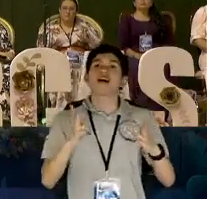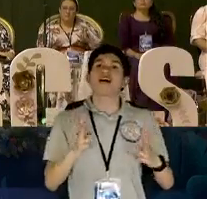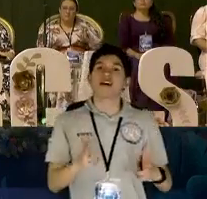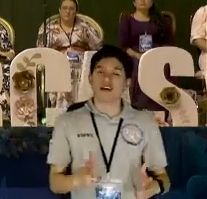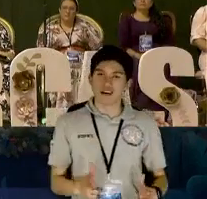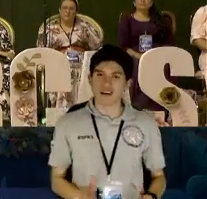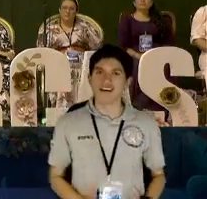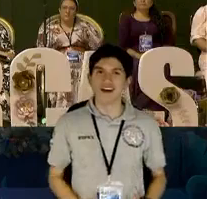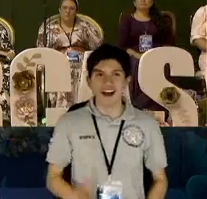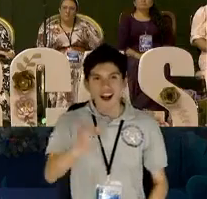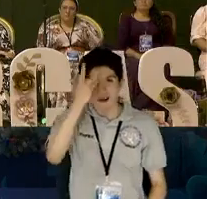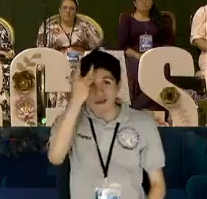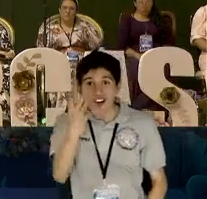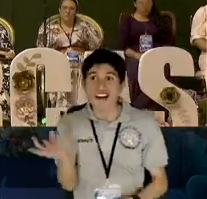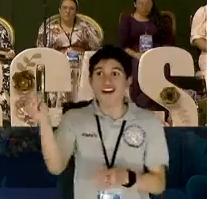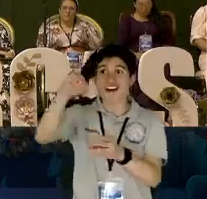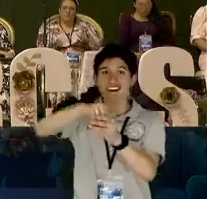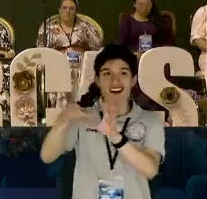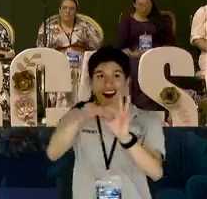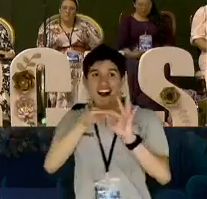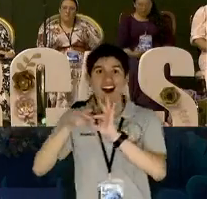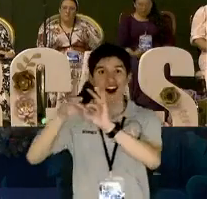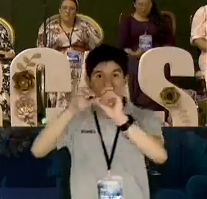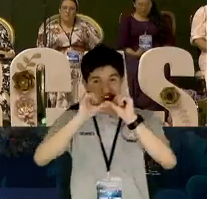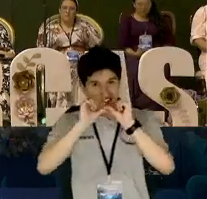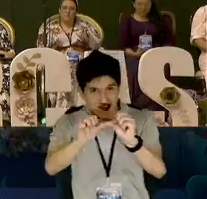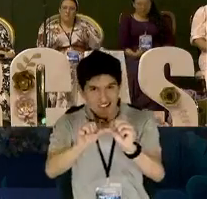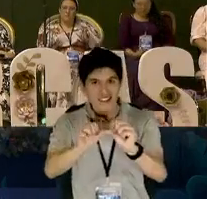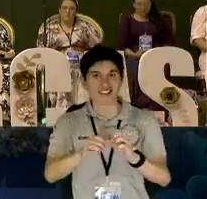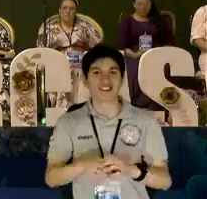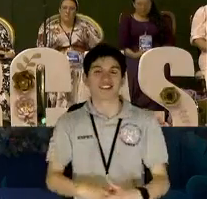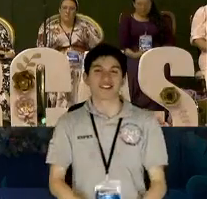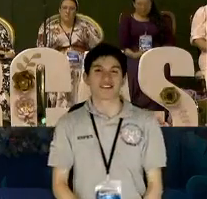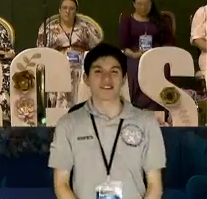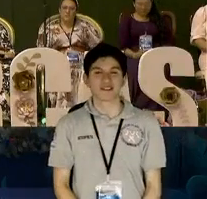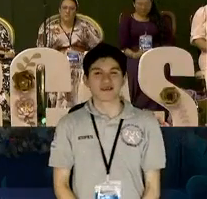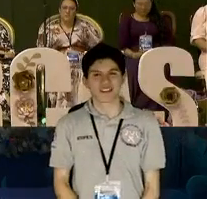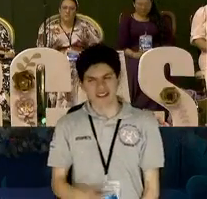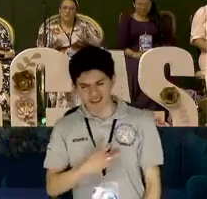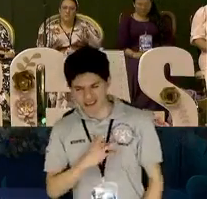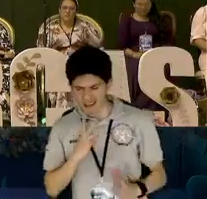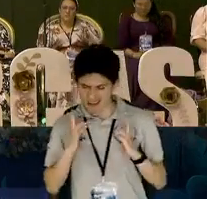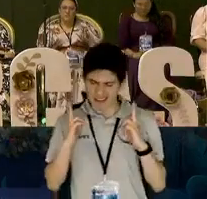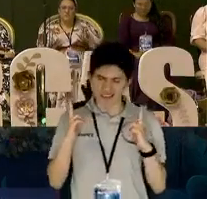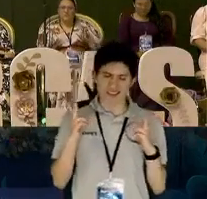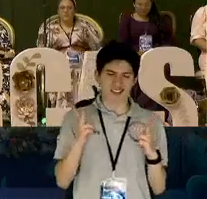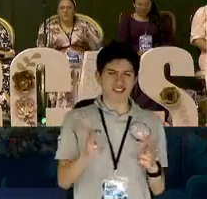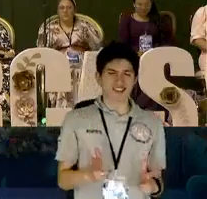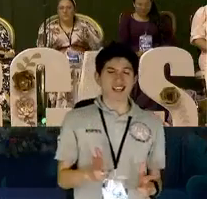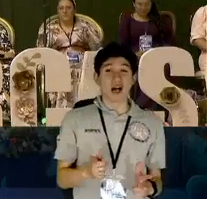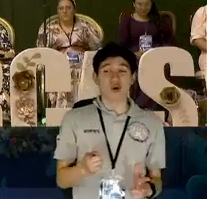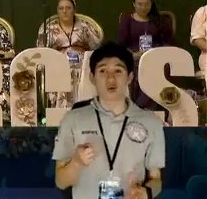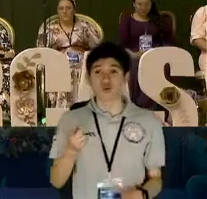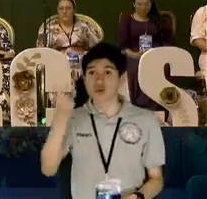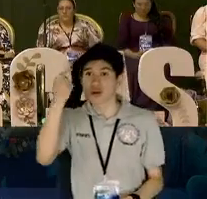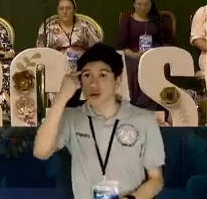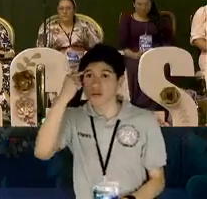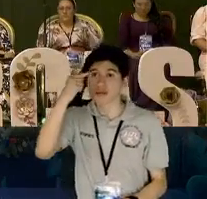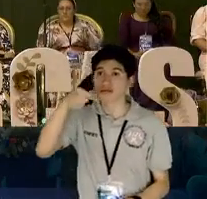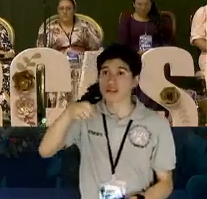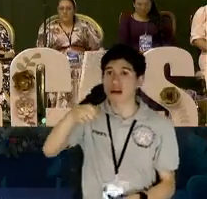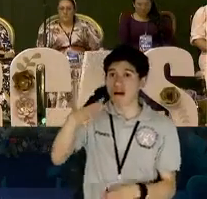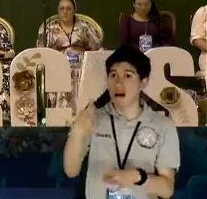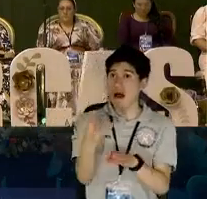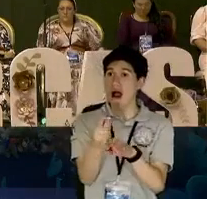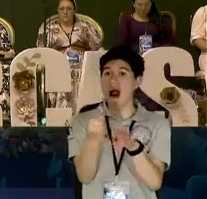porque está en la unidad del cuerpo. Siente descanso y sabe que dice: hay algo diferente, hay